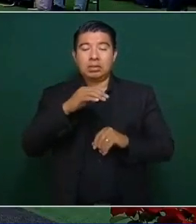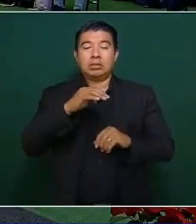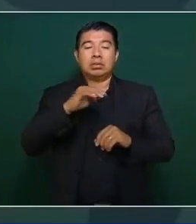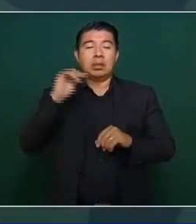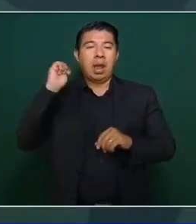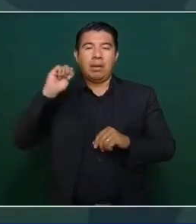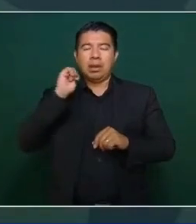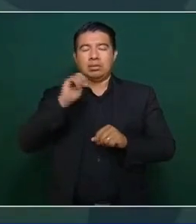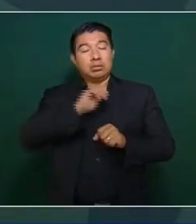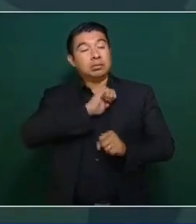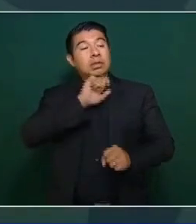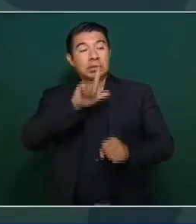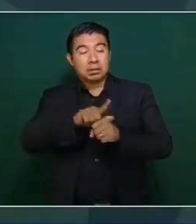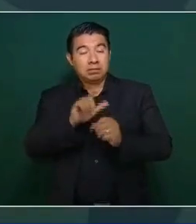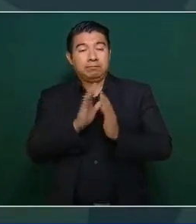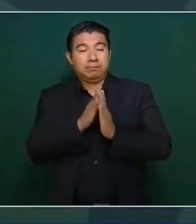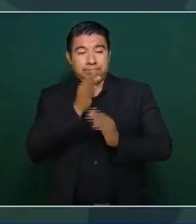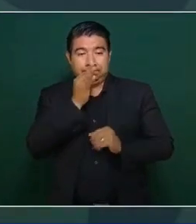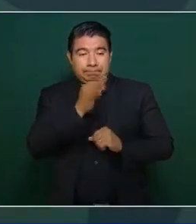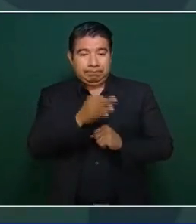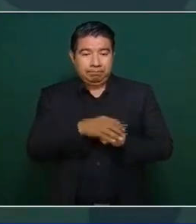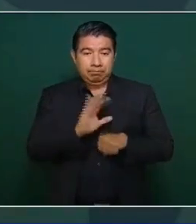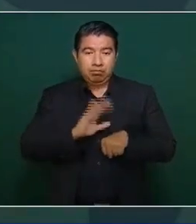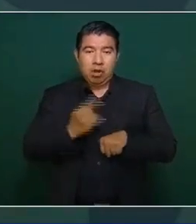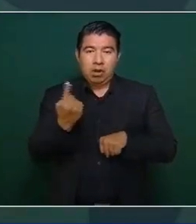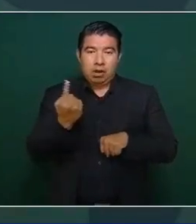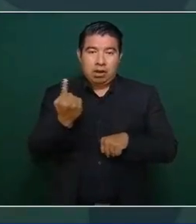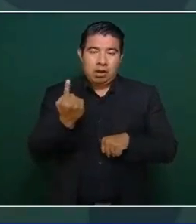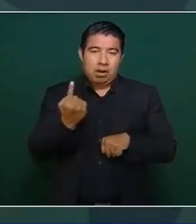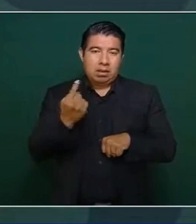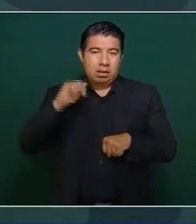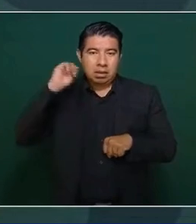porque en ese tiempo